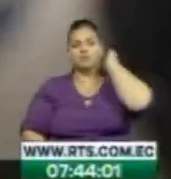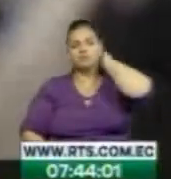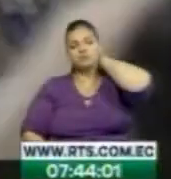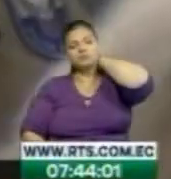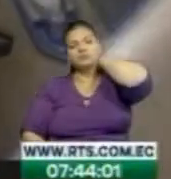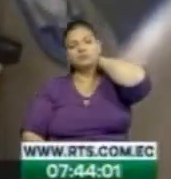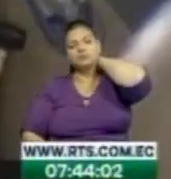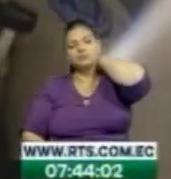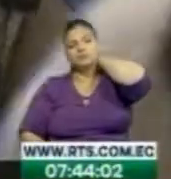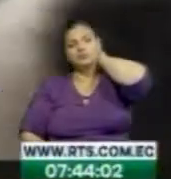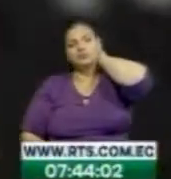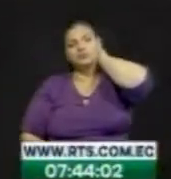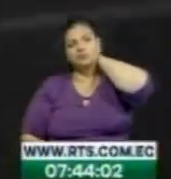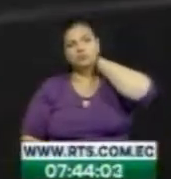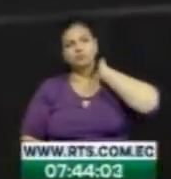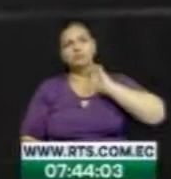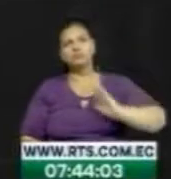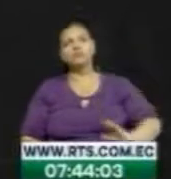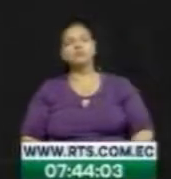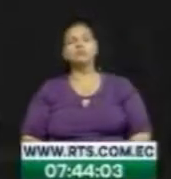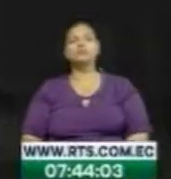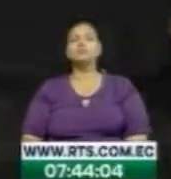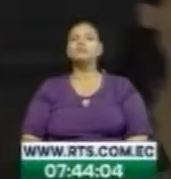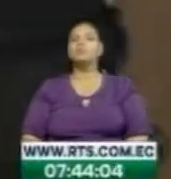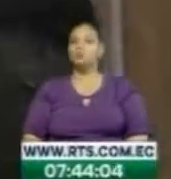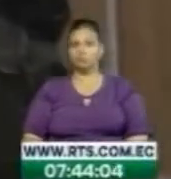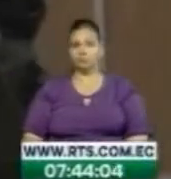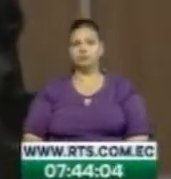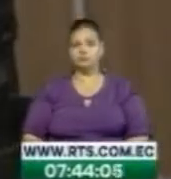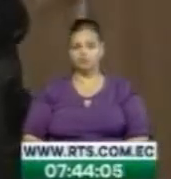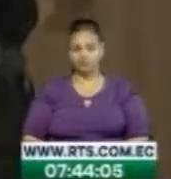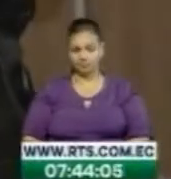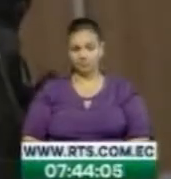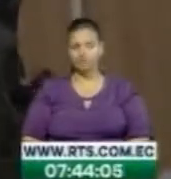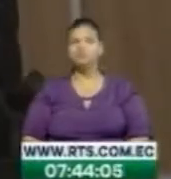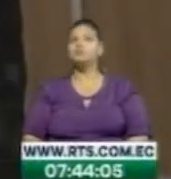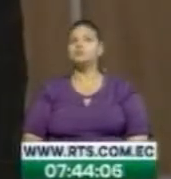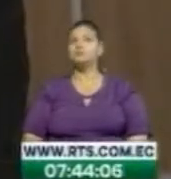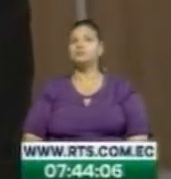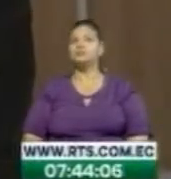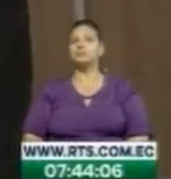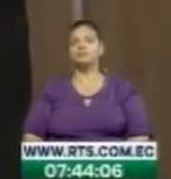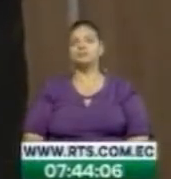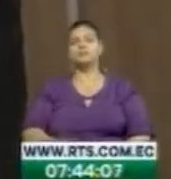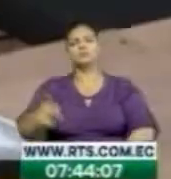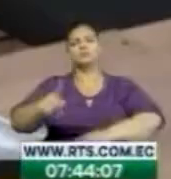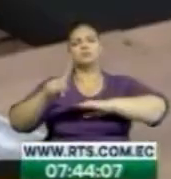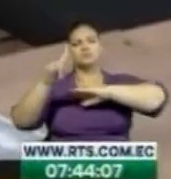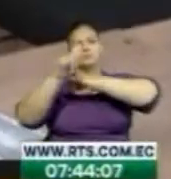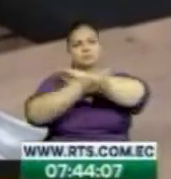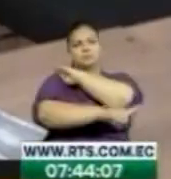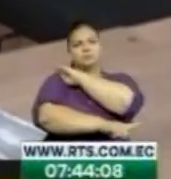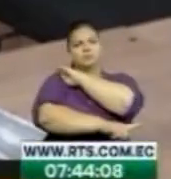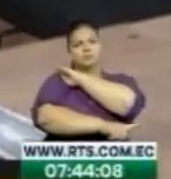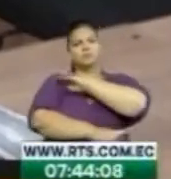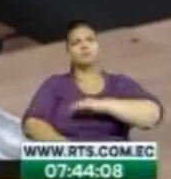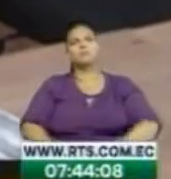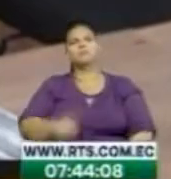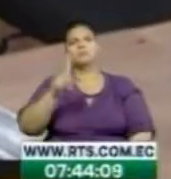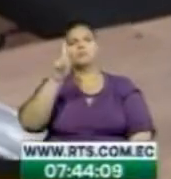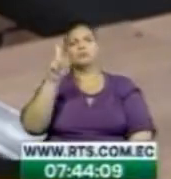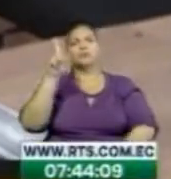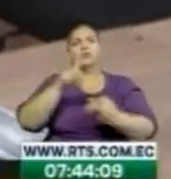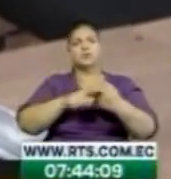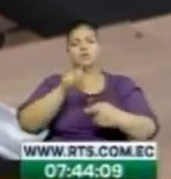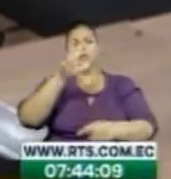prevista en este inciso anterior se ha sido cometida por muchas personas y a consecuencia de un concierto previo será sancionado con una pena de